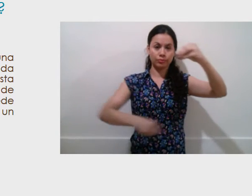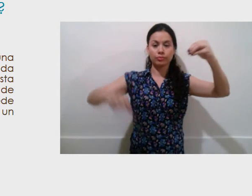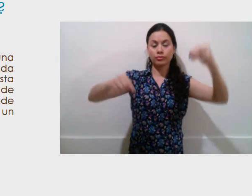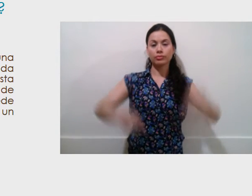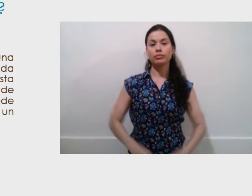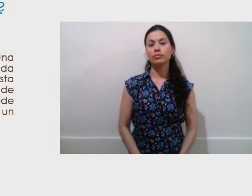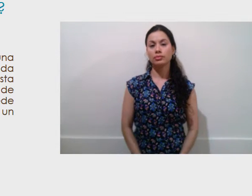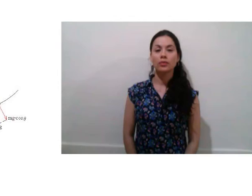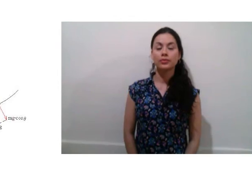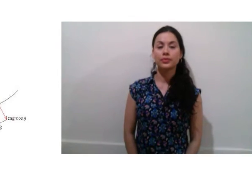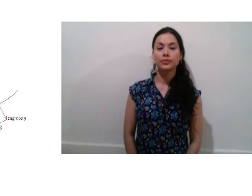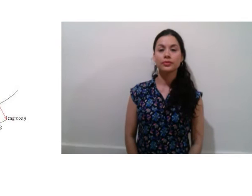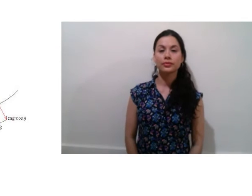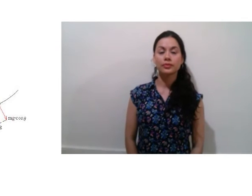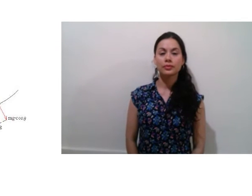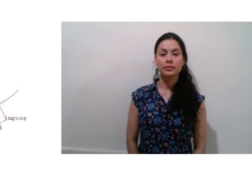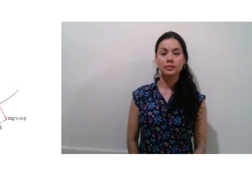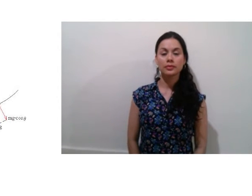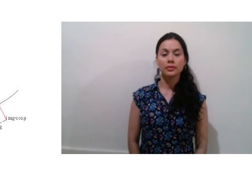péndulo.